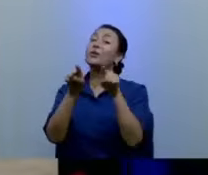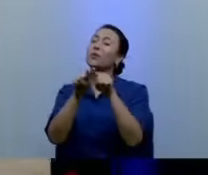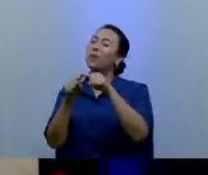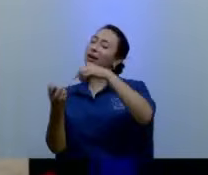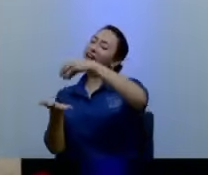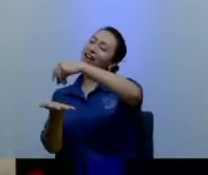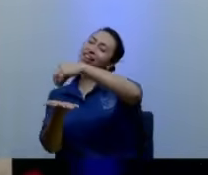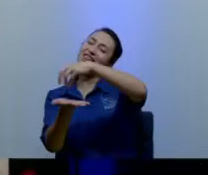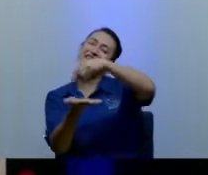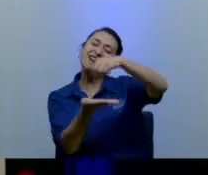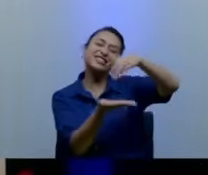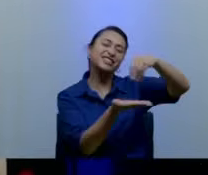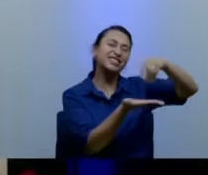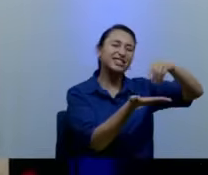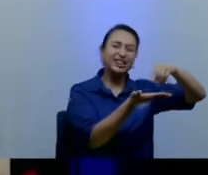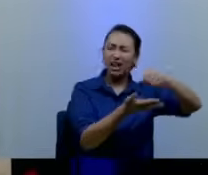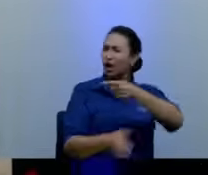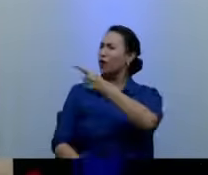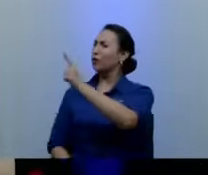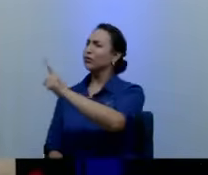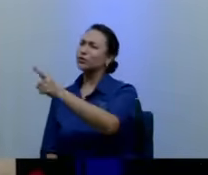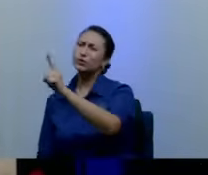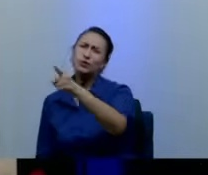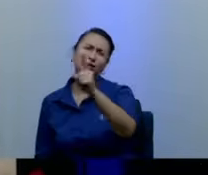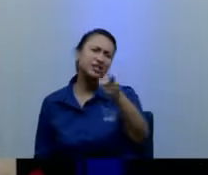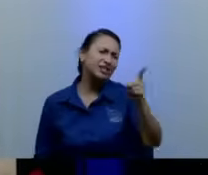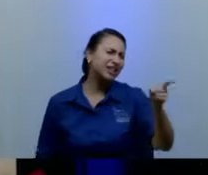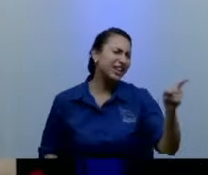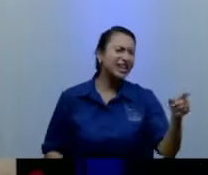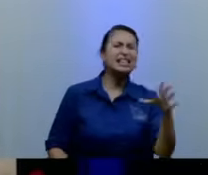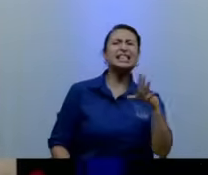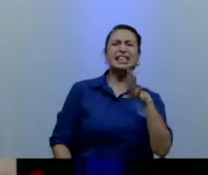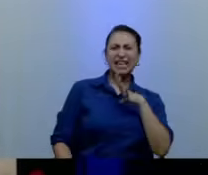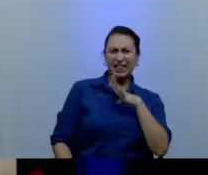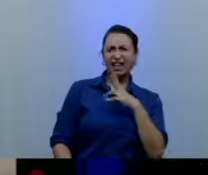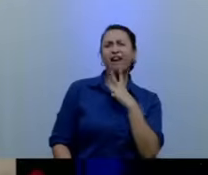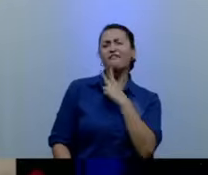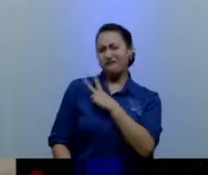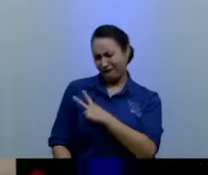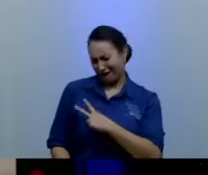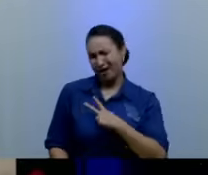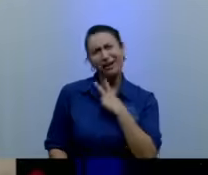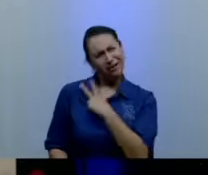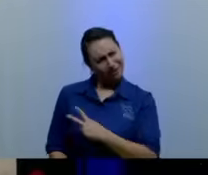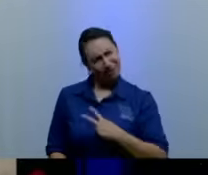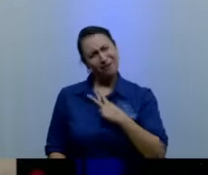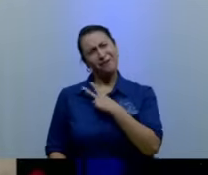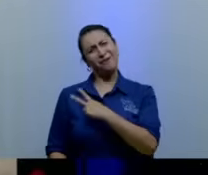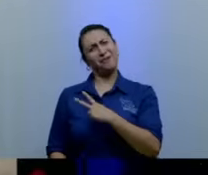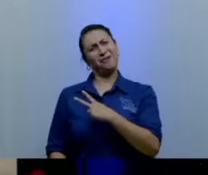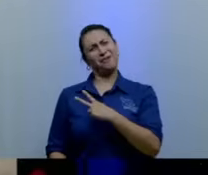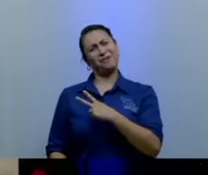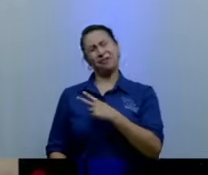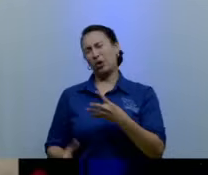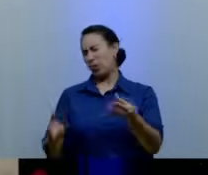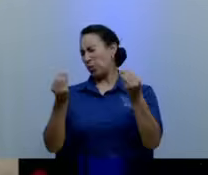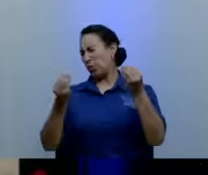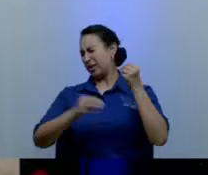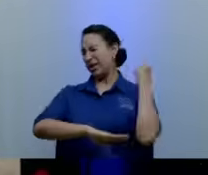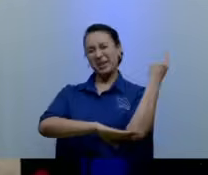cuidarse, tienen un precio que y un valor que nadie debe de